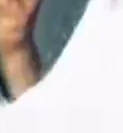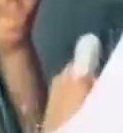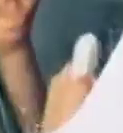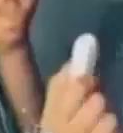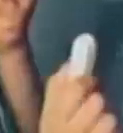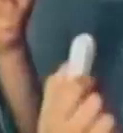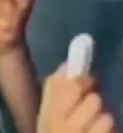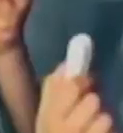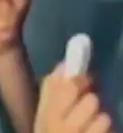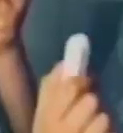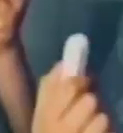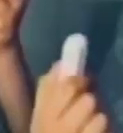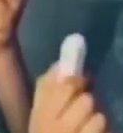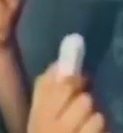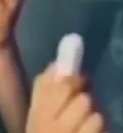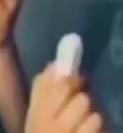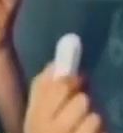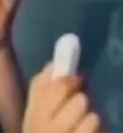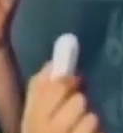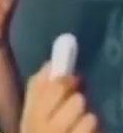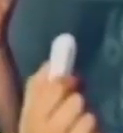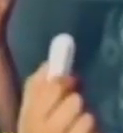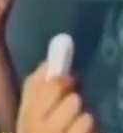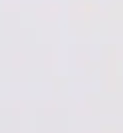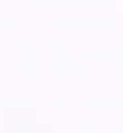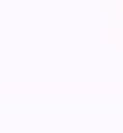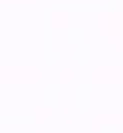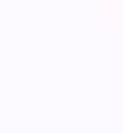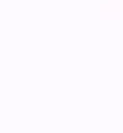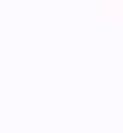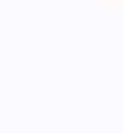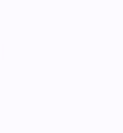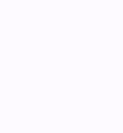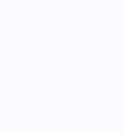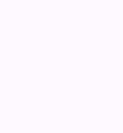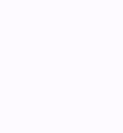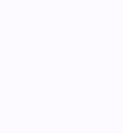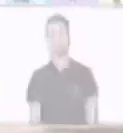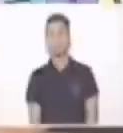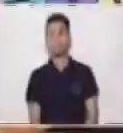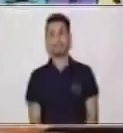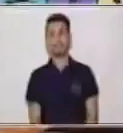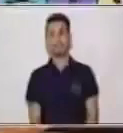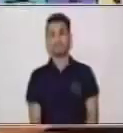A continuación, Matemática, segundo primaria.